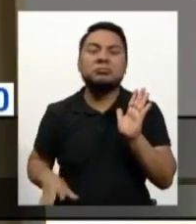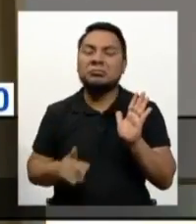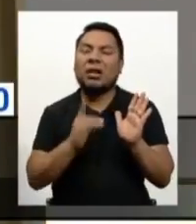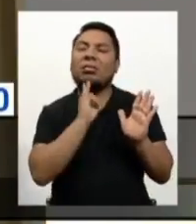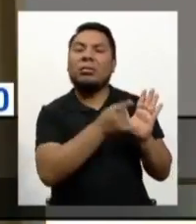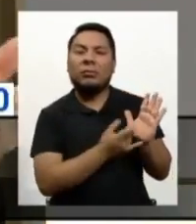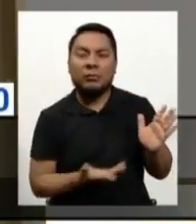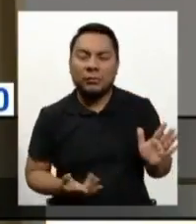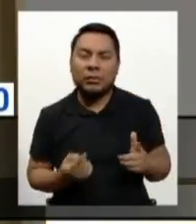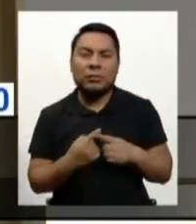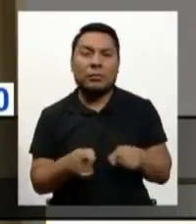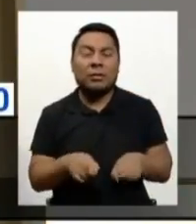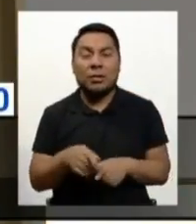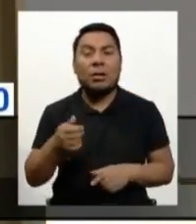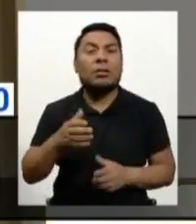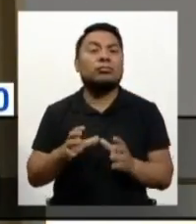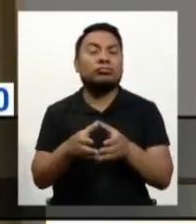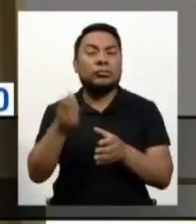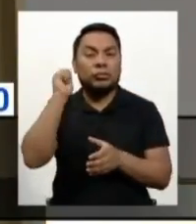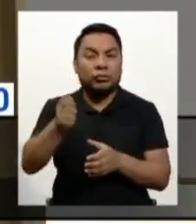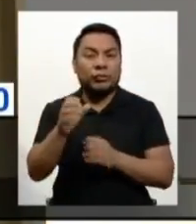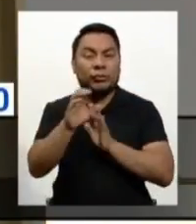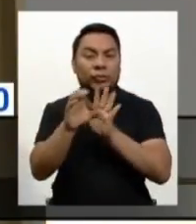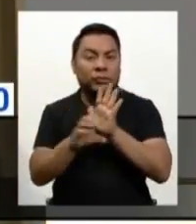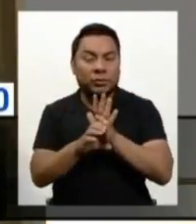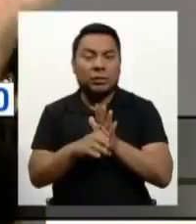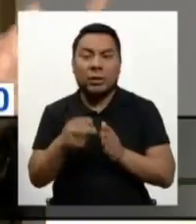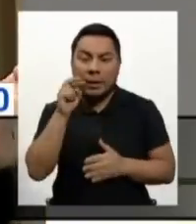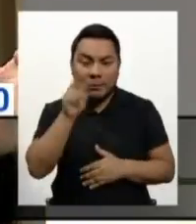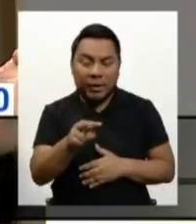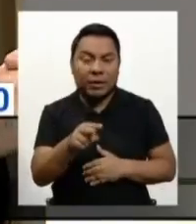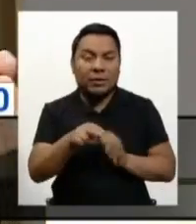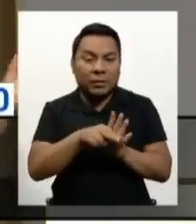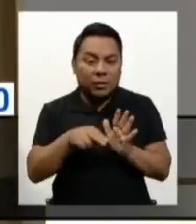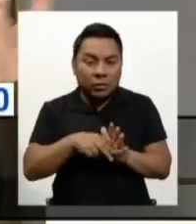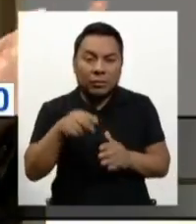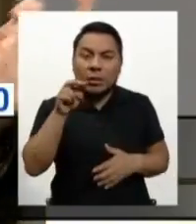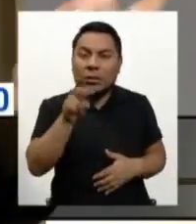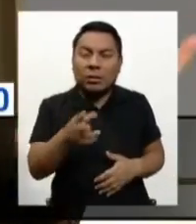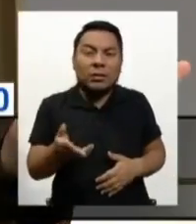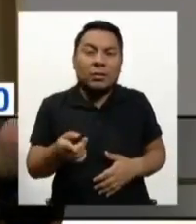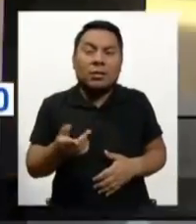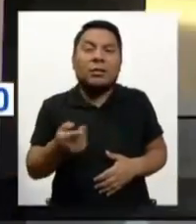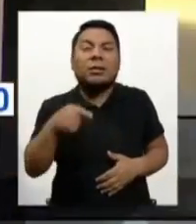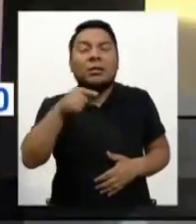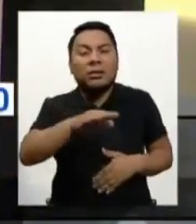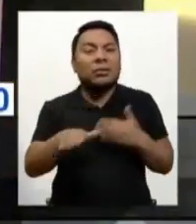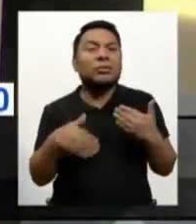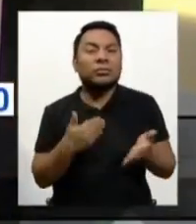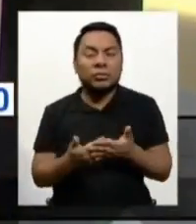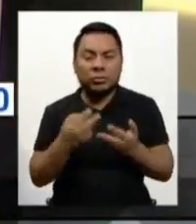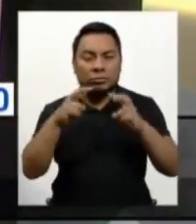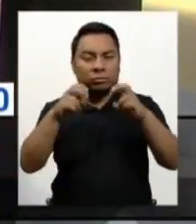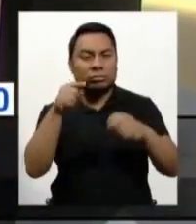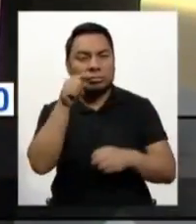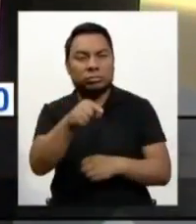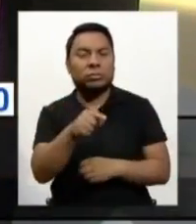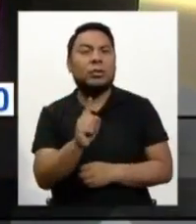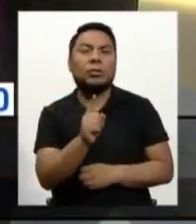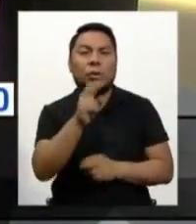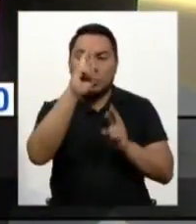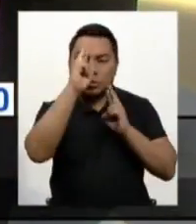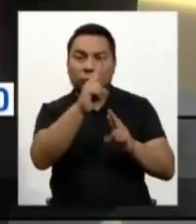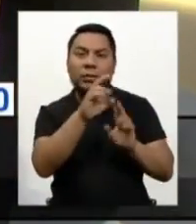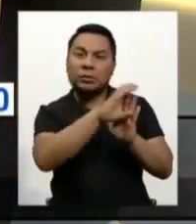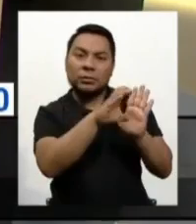que un tribunal constitucional lo que ve es si las normas inferiores, leyes, decretos, se atienen a lo que establece